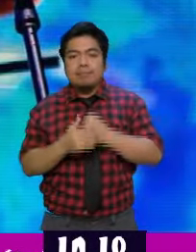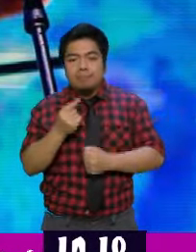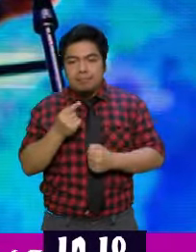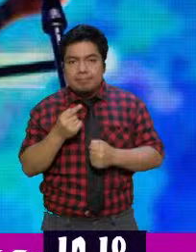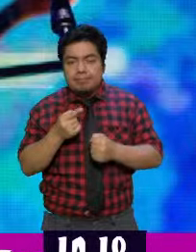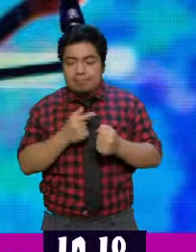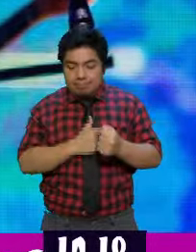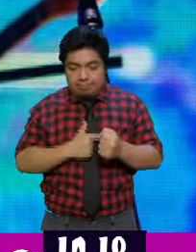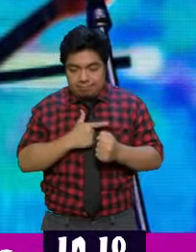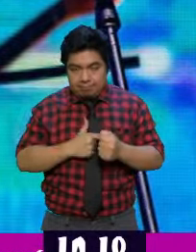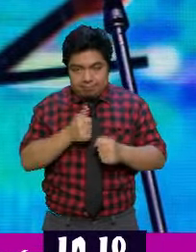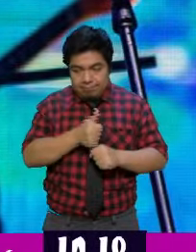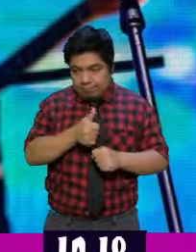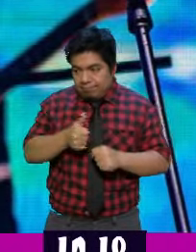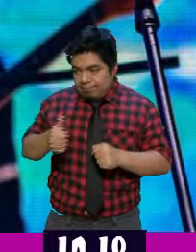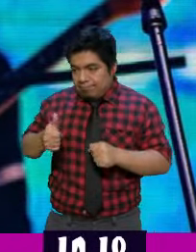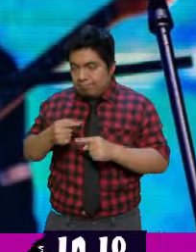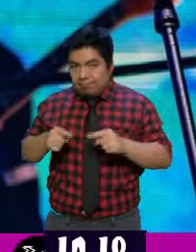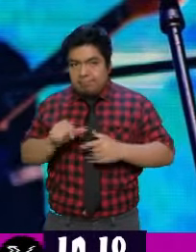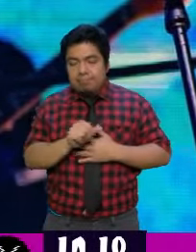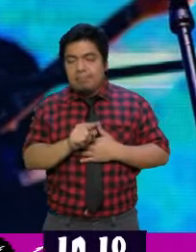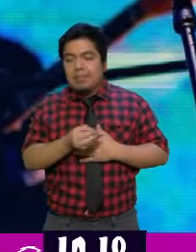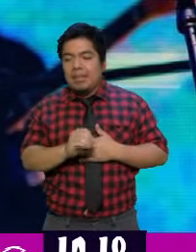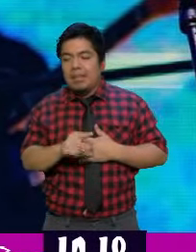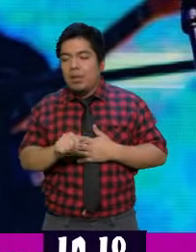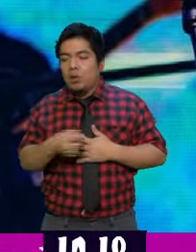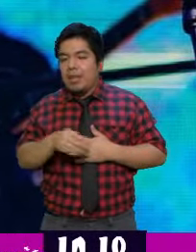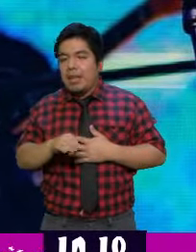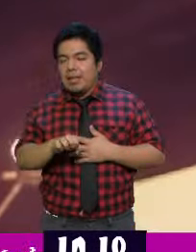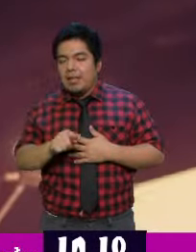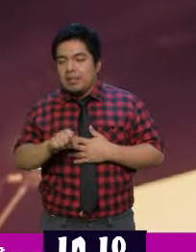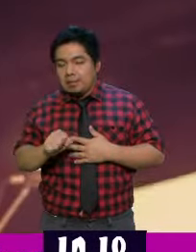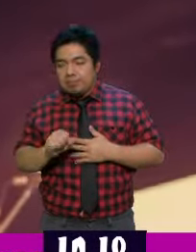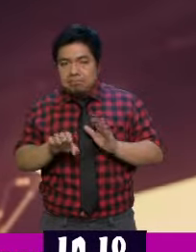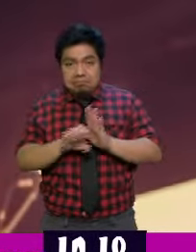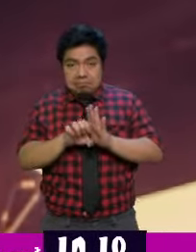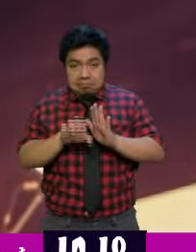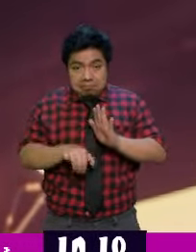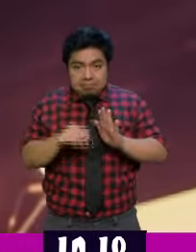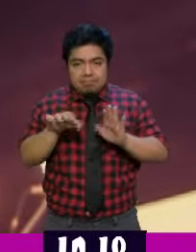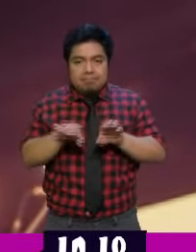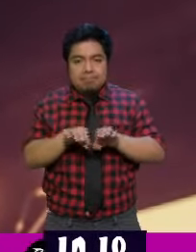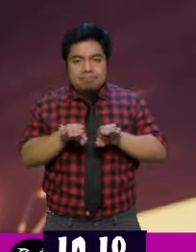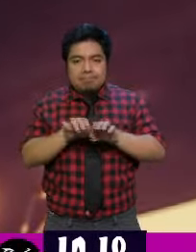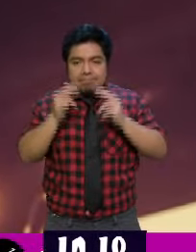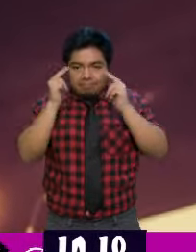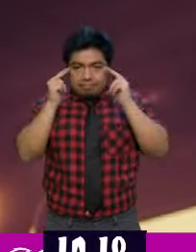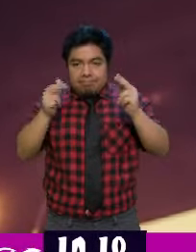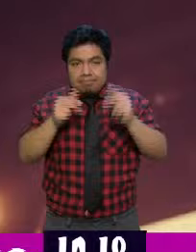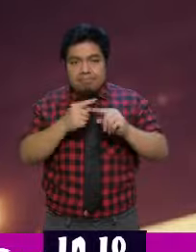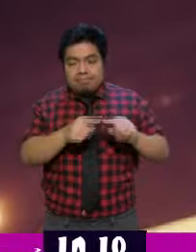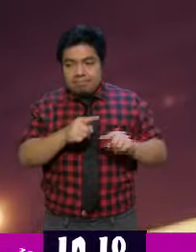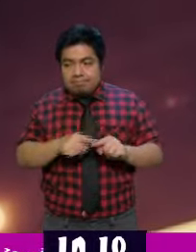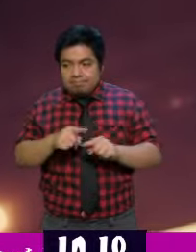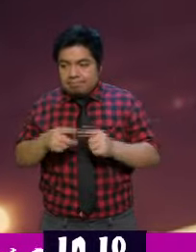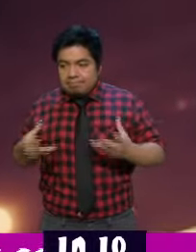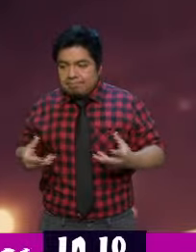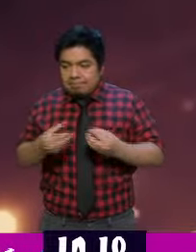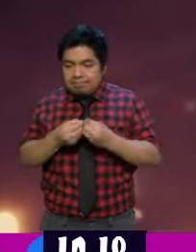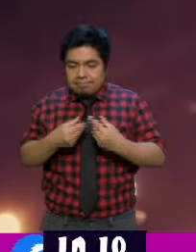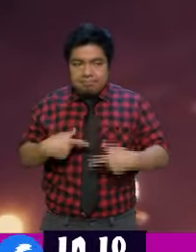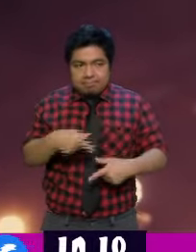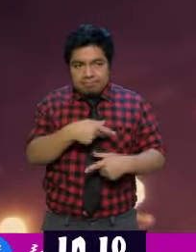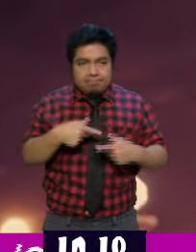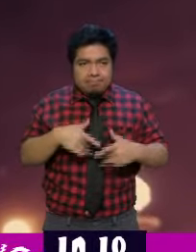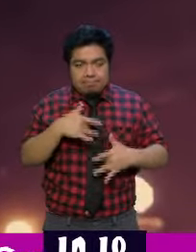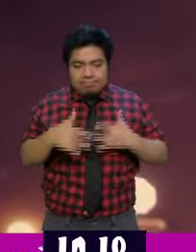de los gustos musicales de Los Auténticos Decadentes. Es como que rendimos un homenaje a aquellas bandas que nos influenciaron